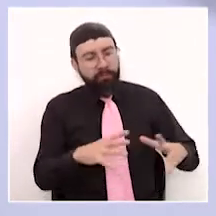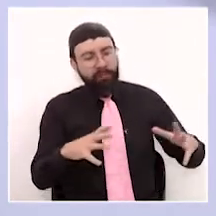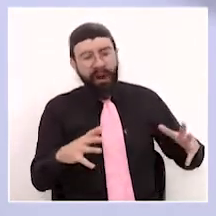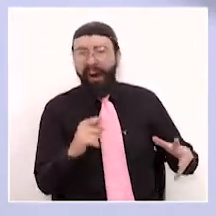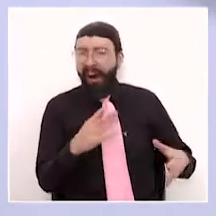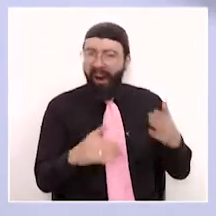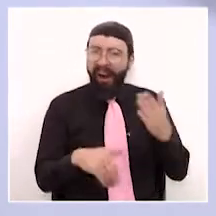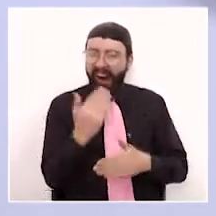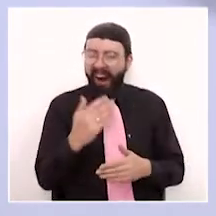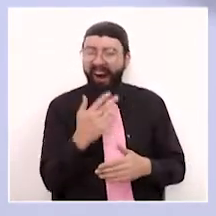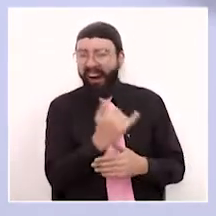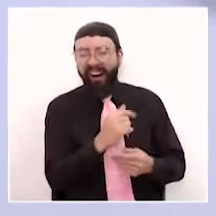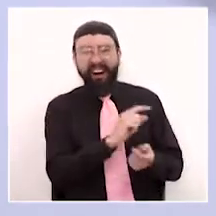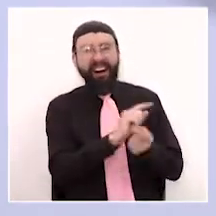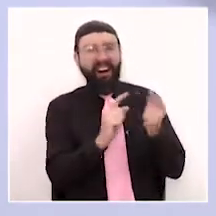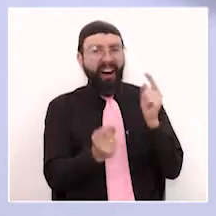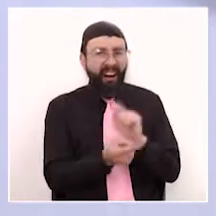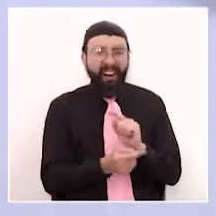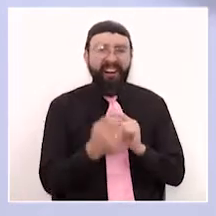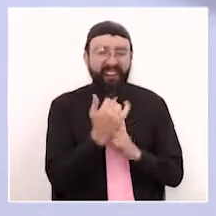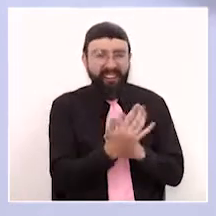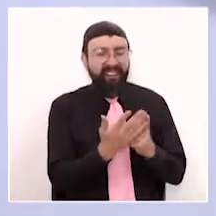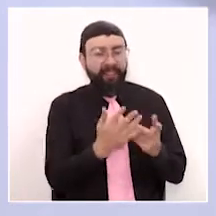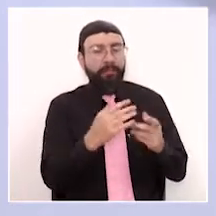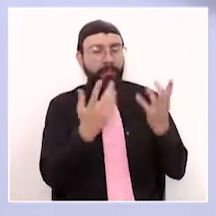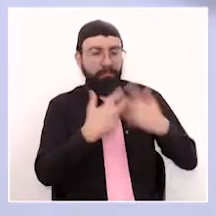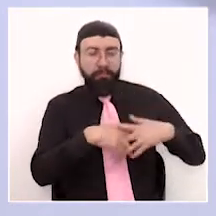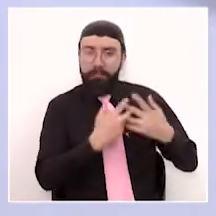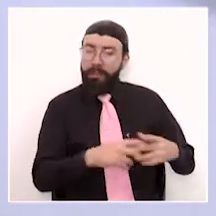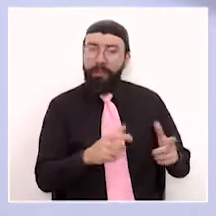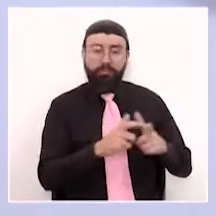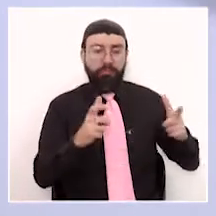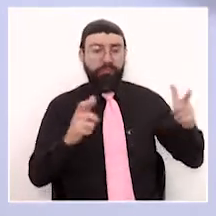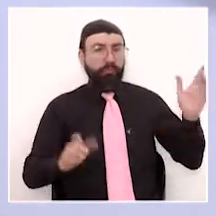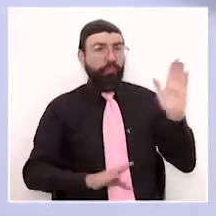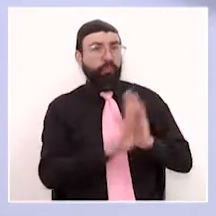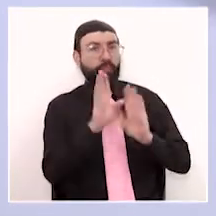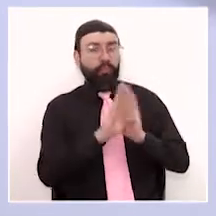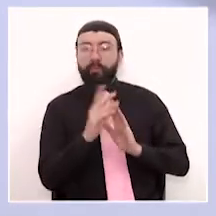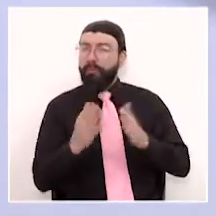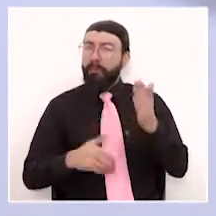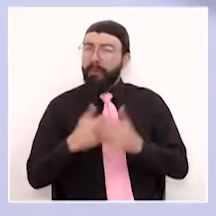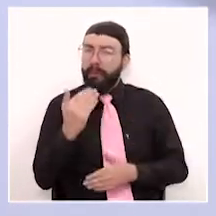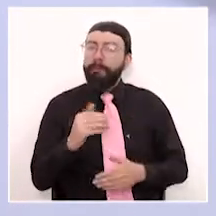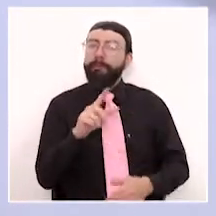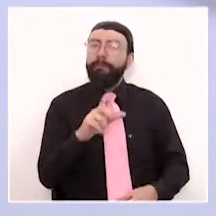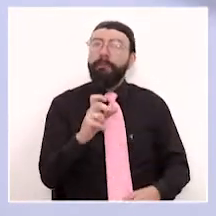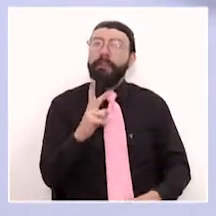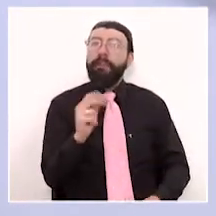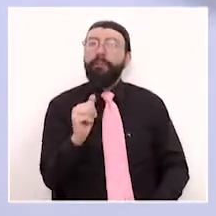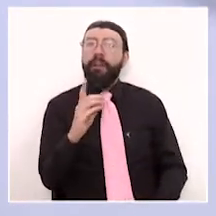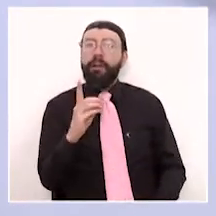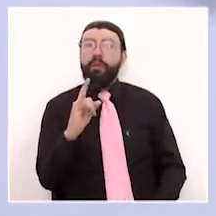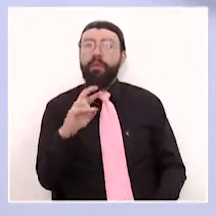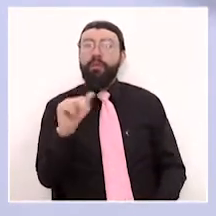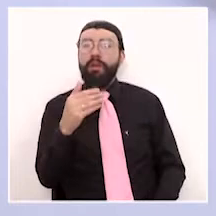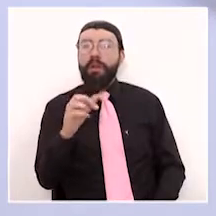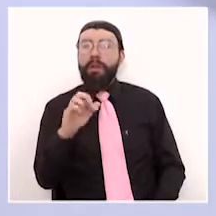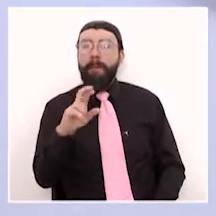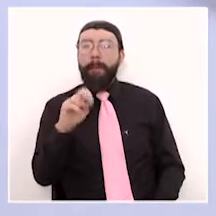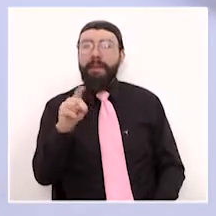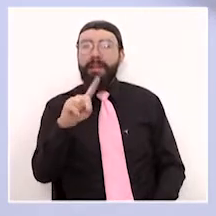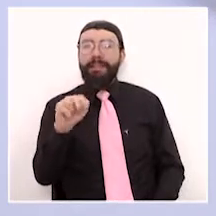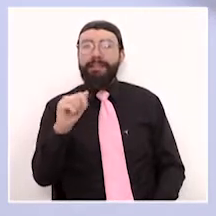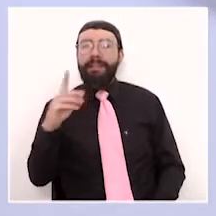revolución industrial en el siglo XIX, entonces pues ahí ya empezó la levadura prensada convencional, porque queríamos hacer pan